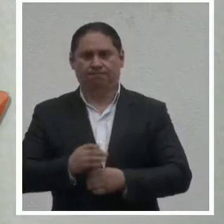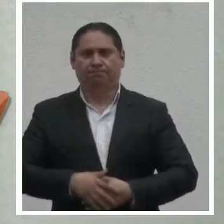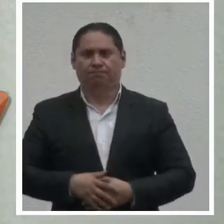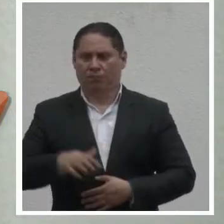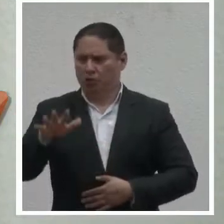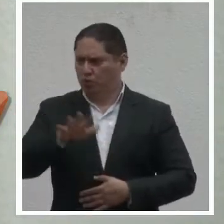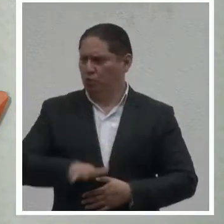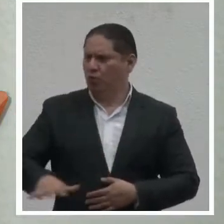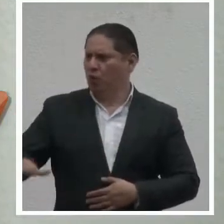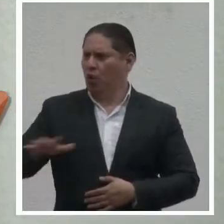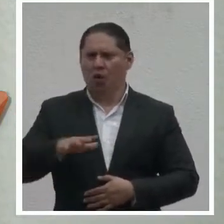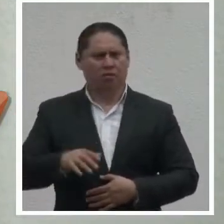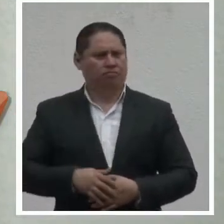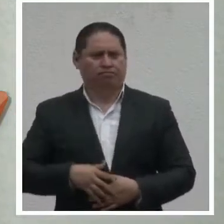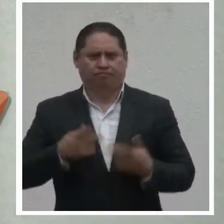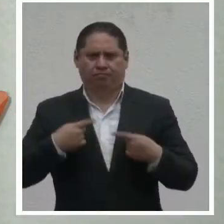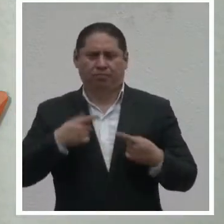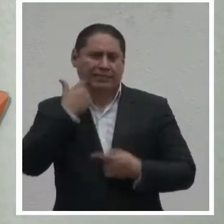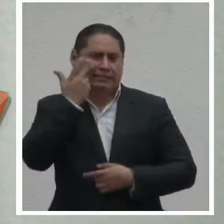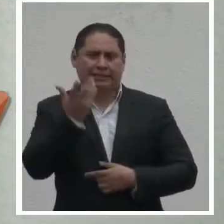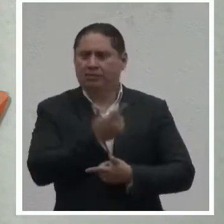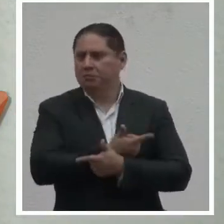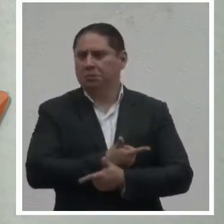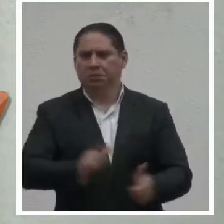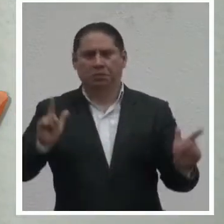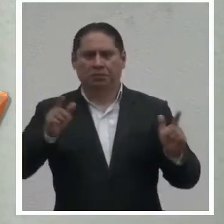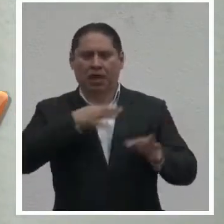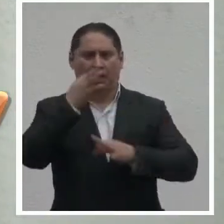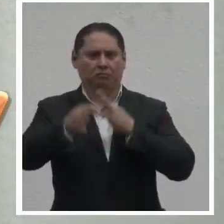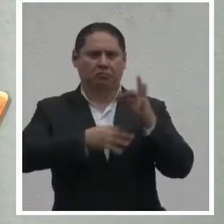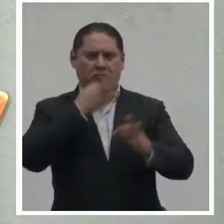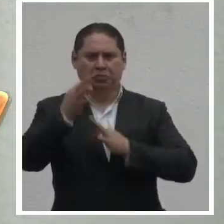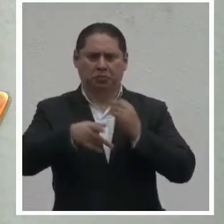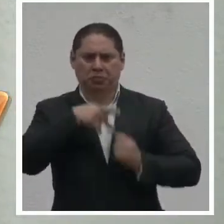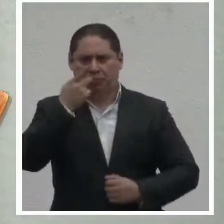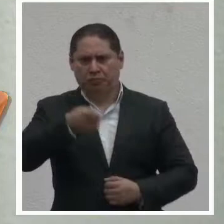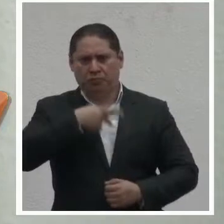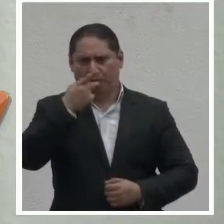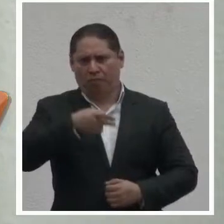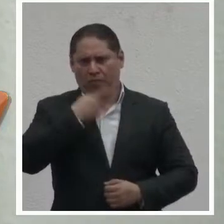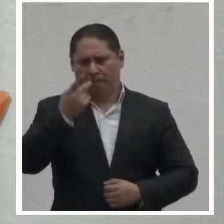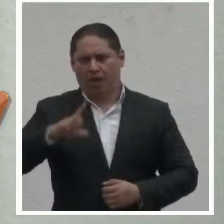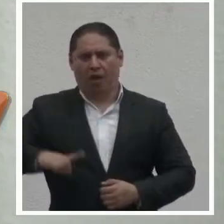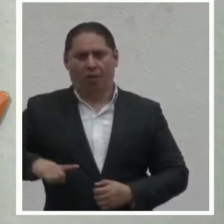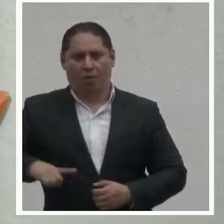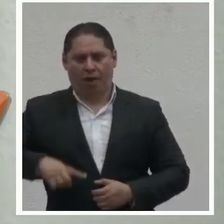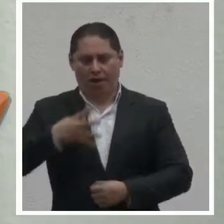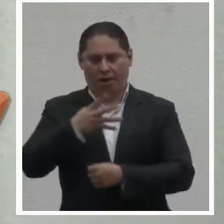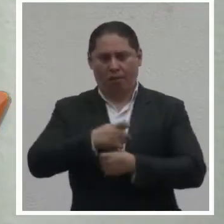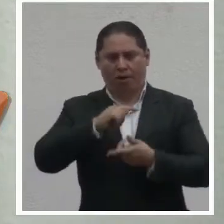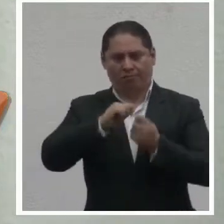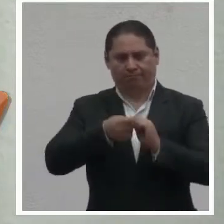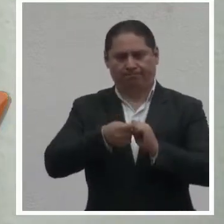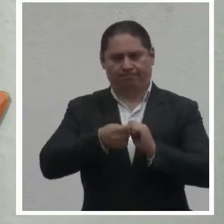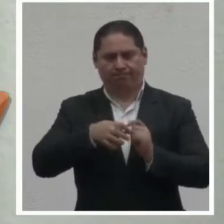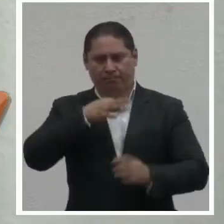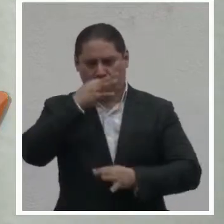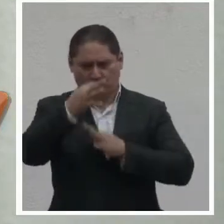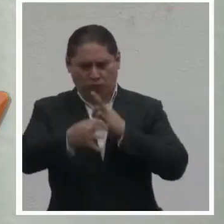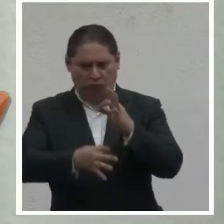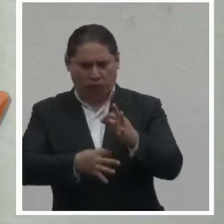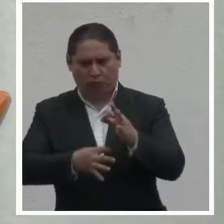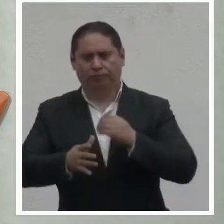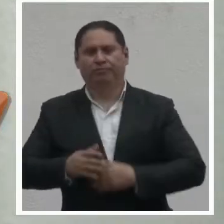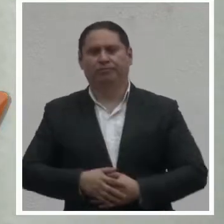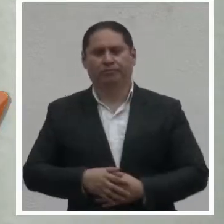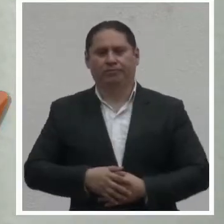libre de expresarse con toda libertad. El gobierno de la Cuarta Transformación se manifiesta como en su momento